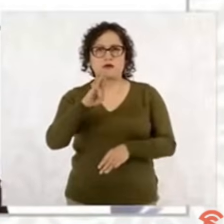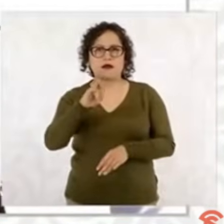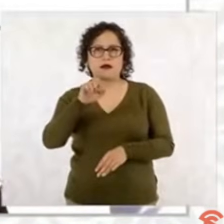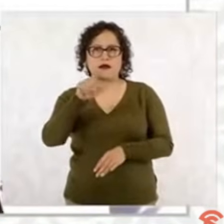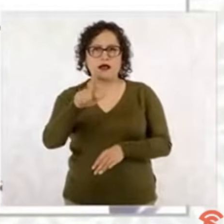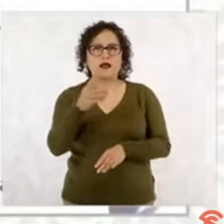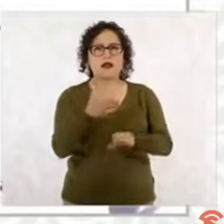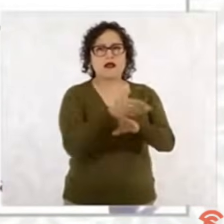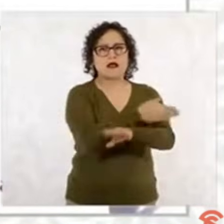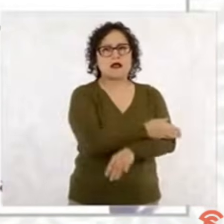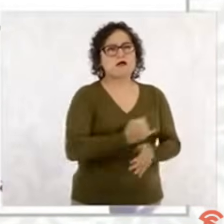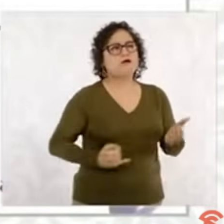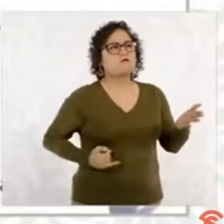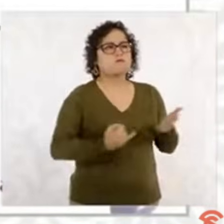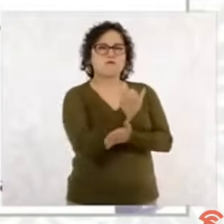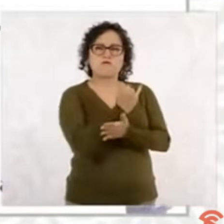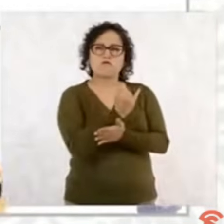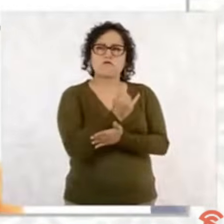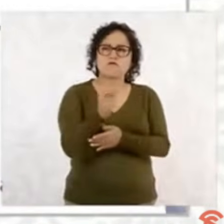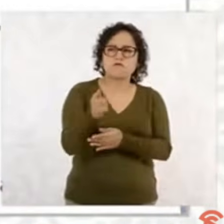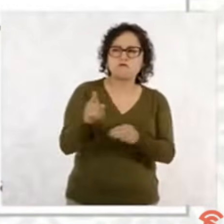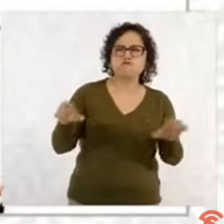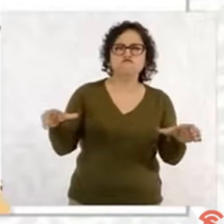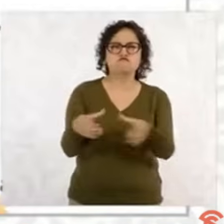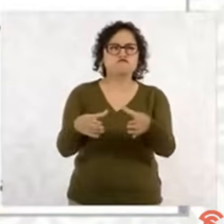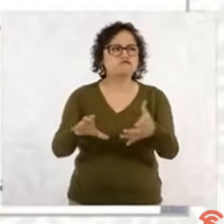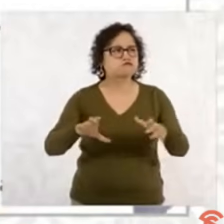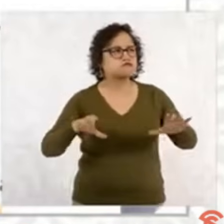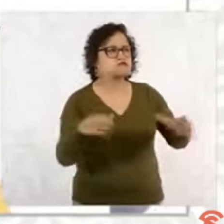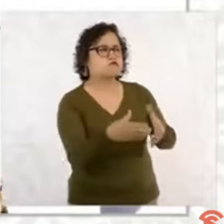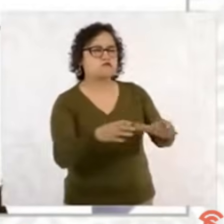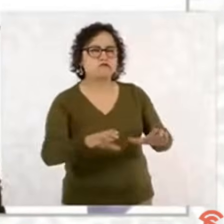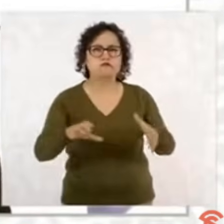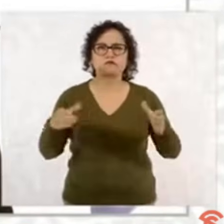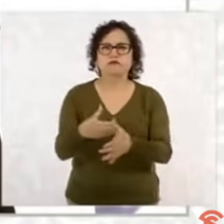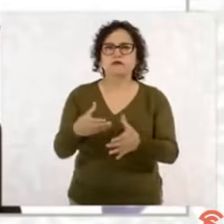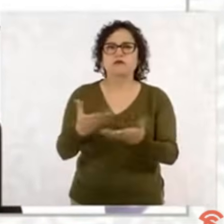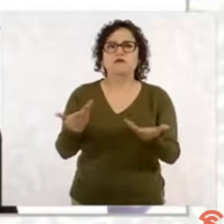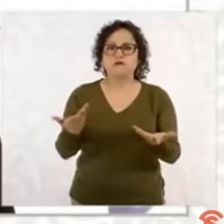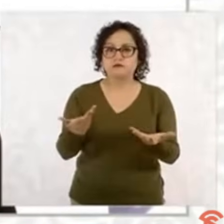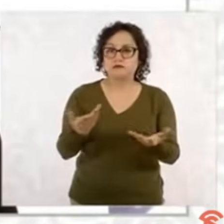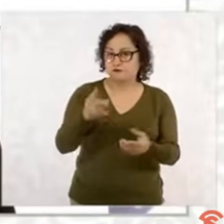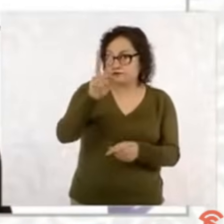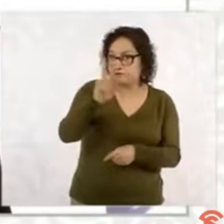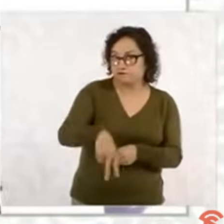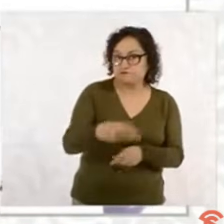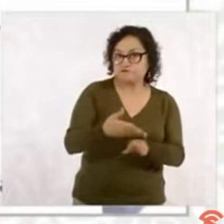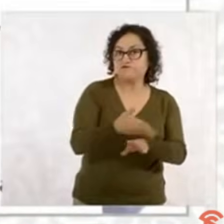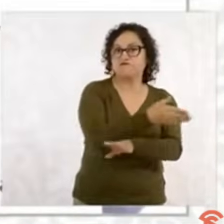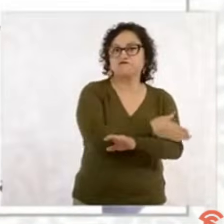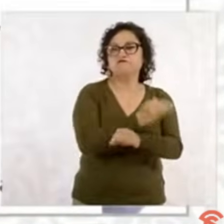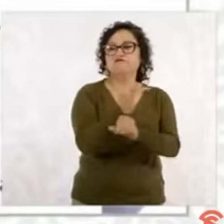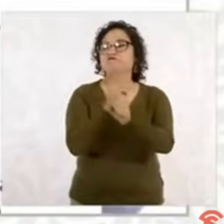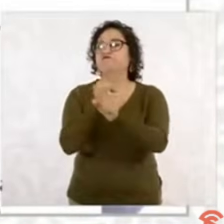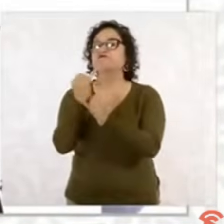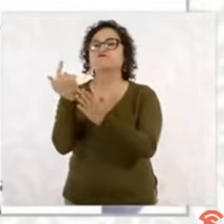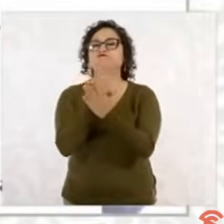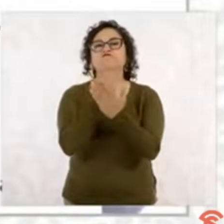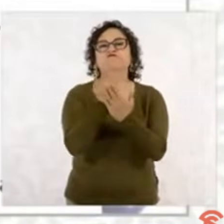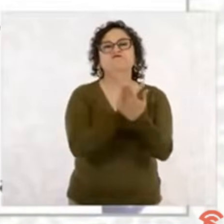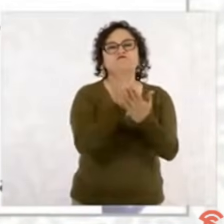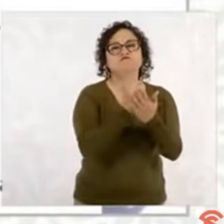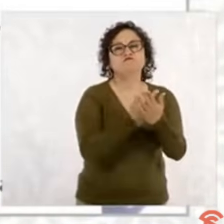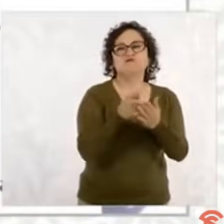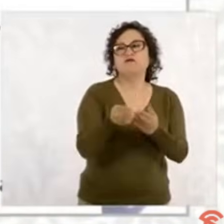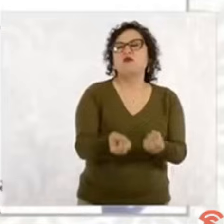un estado, por no decir de cuántos adultos eran parte de un listado nominal. Y con su gobierno